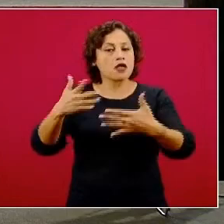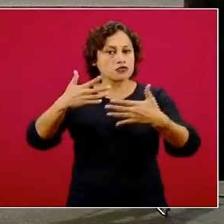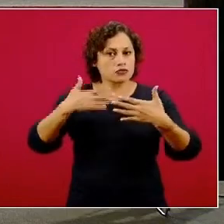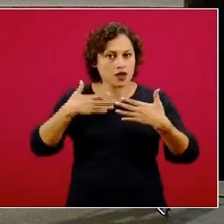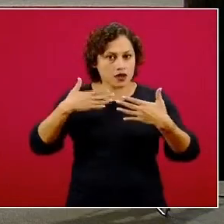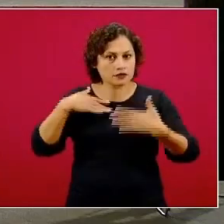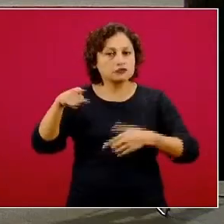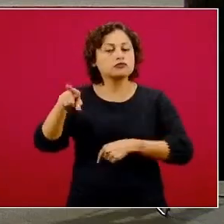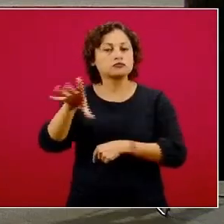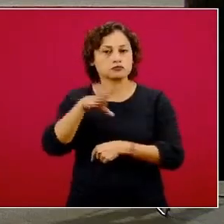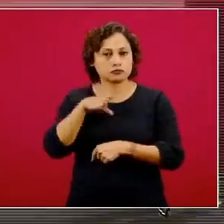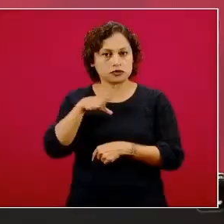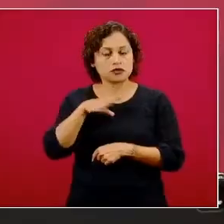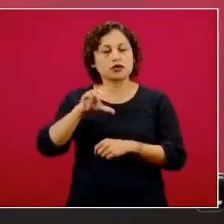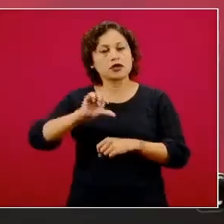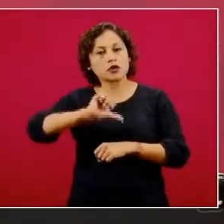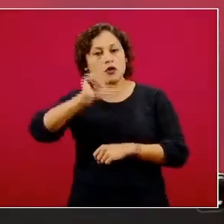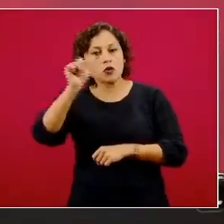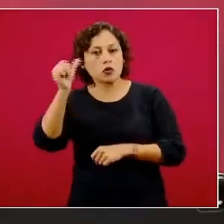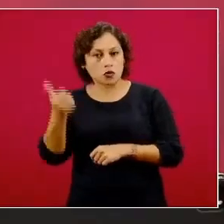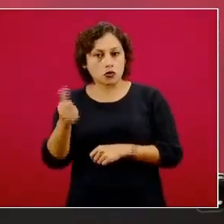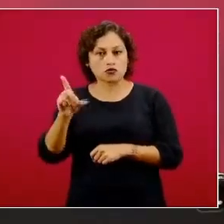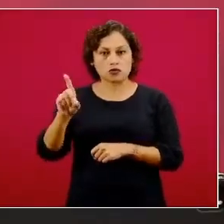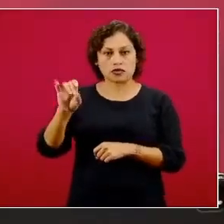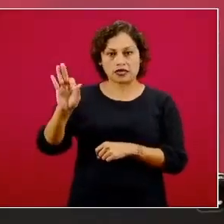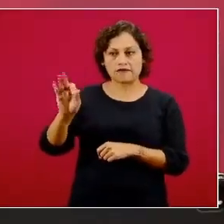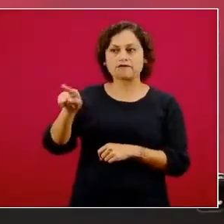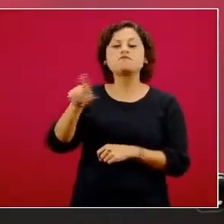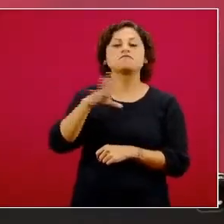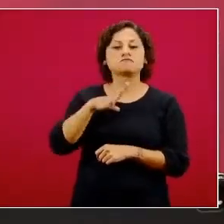del Sistema Nacional DIF.